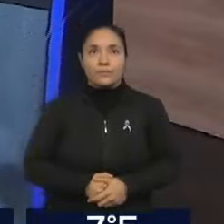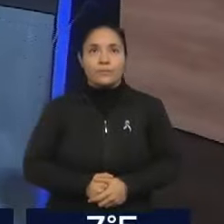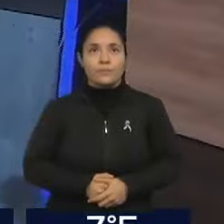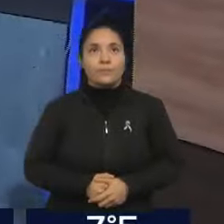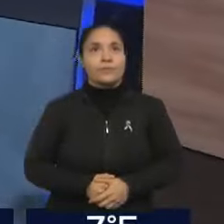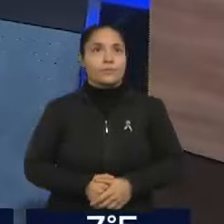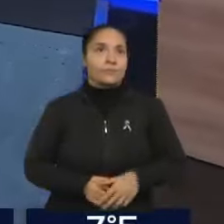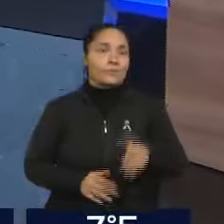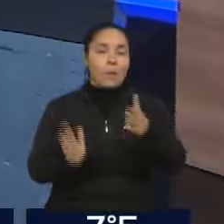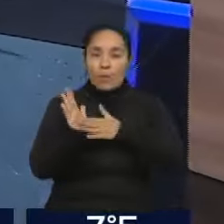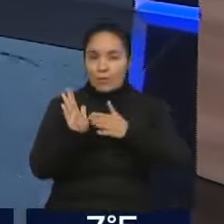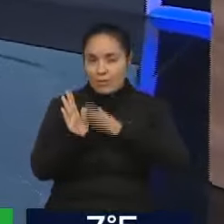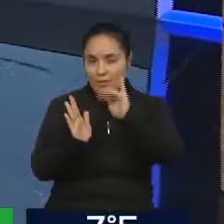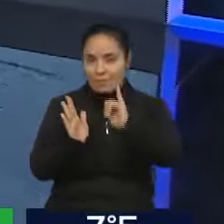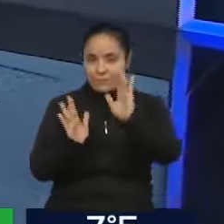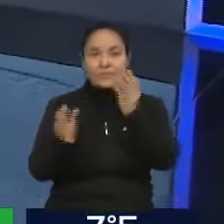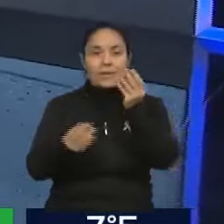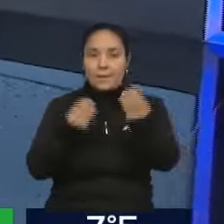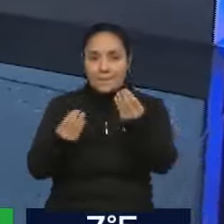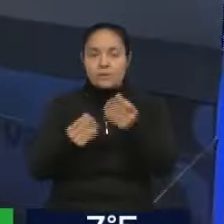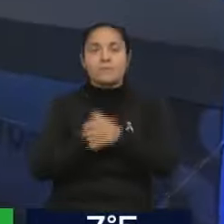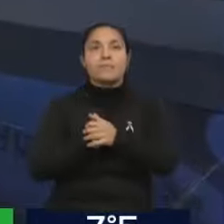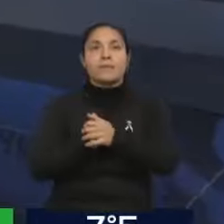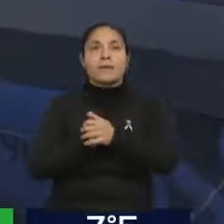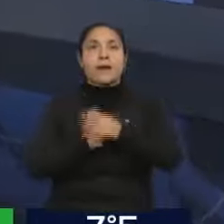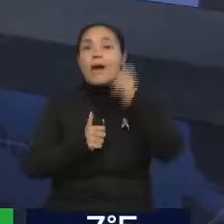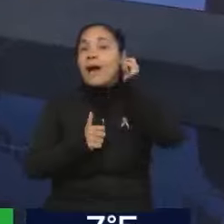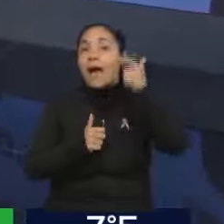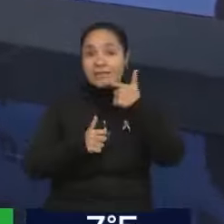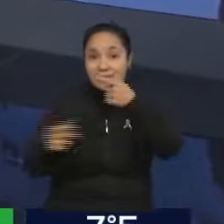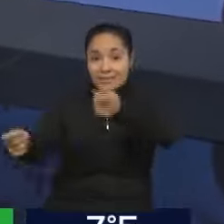Mira, Jorge, te propongo que hagamos una cosa. ¿Te llegó la boleta del gas?